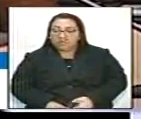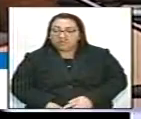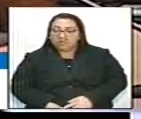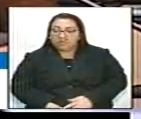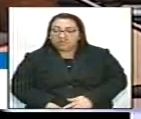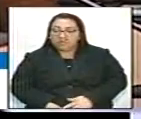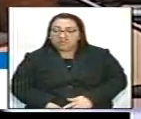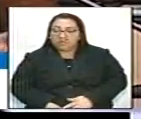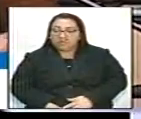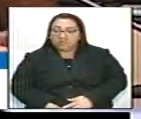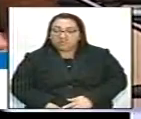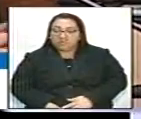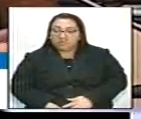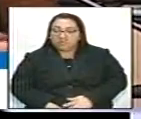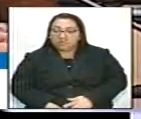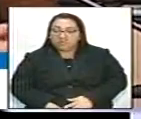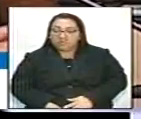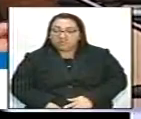autónomos,